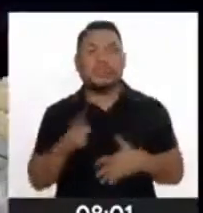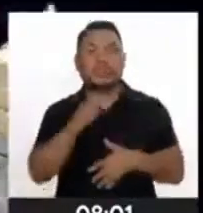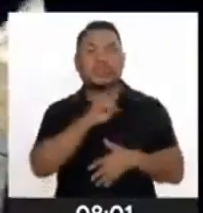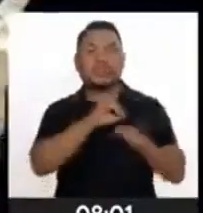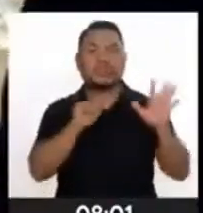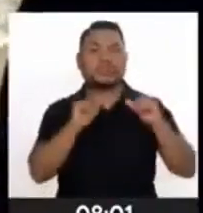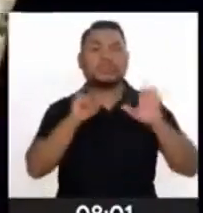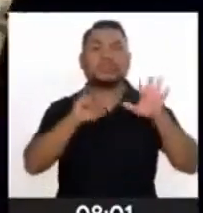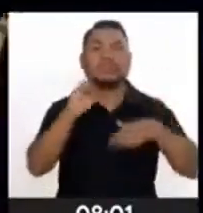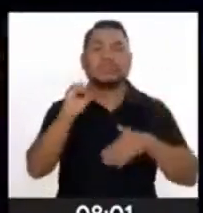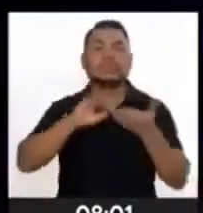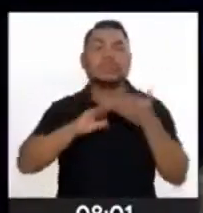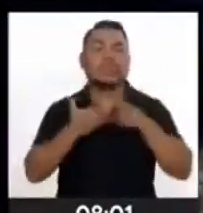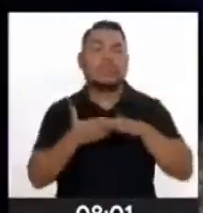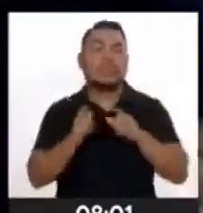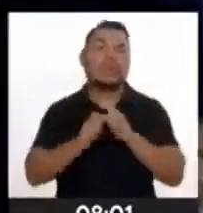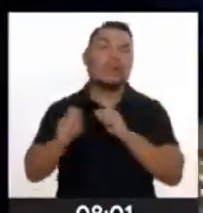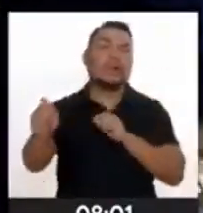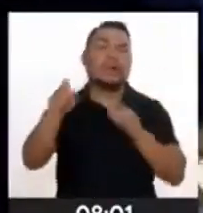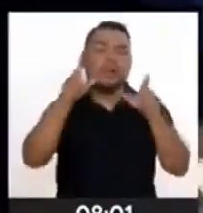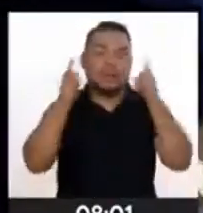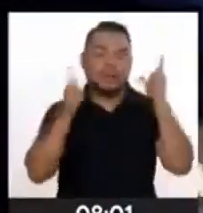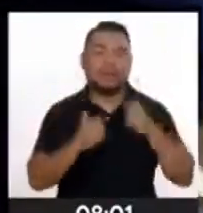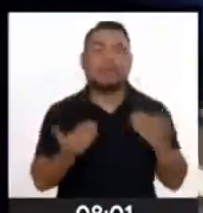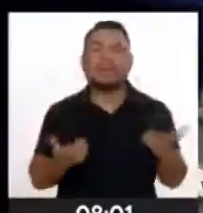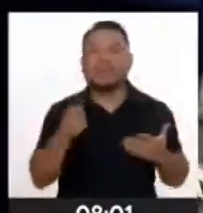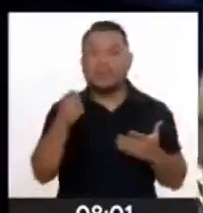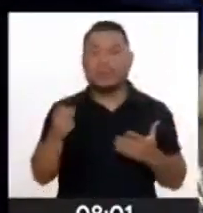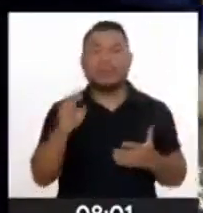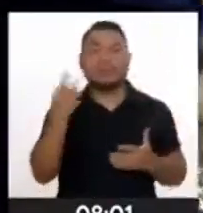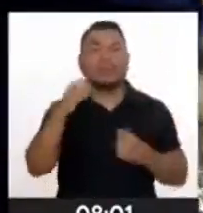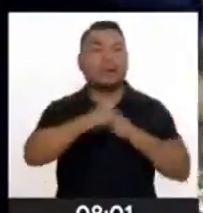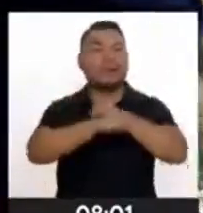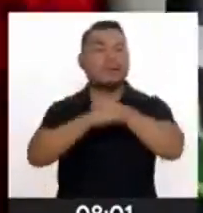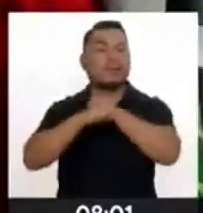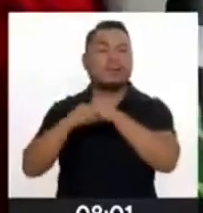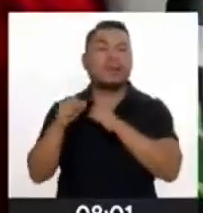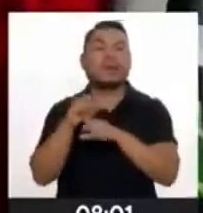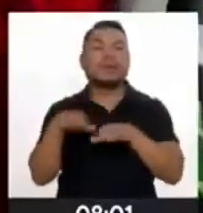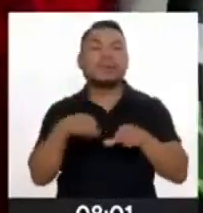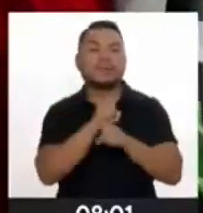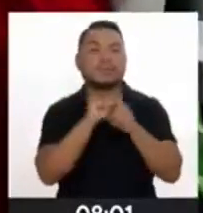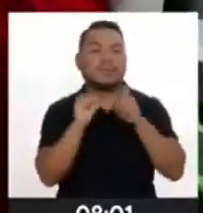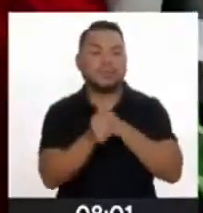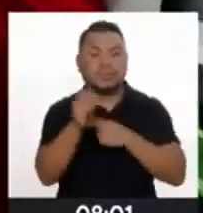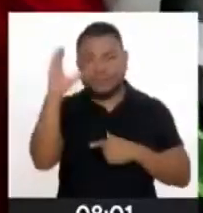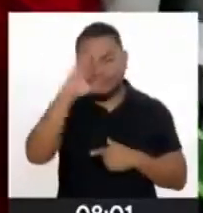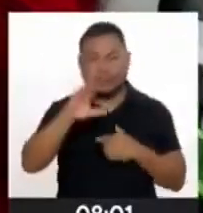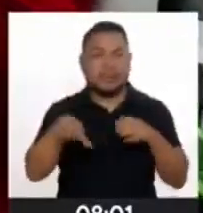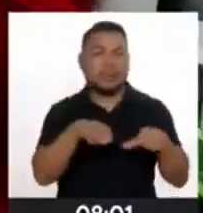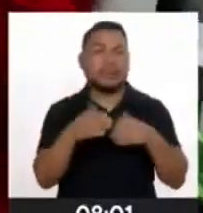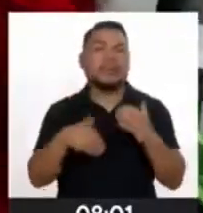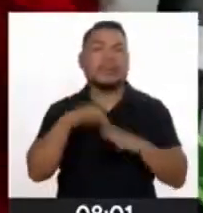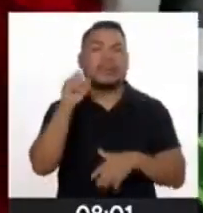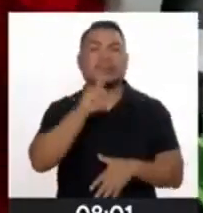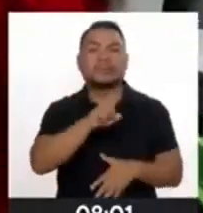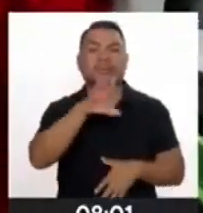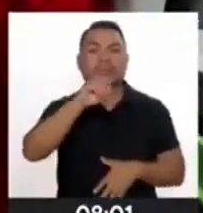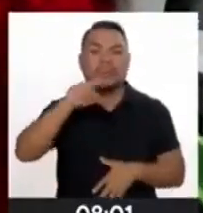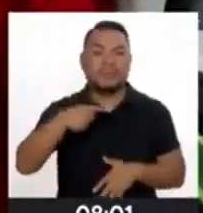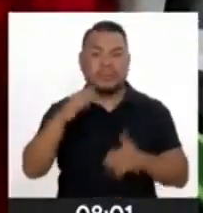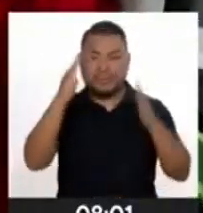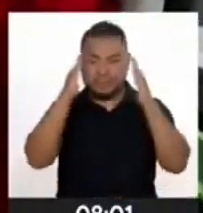160 comunidades alejadas de Loreto. Se trata de la segunda campaña de acción social, la cual busca realizar más de